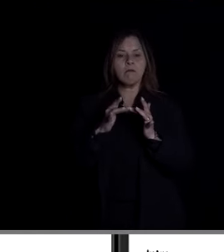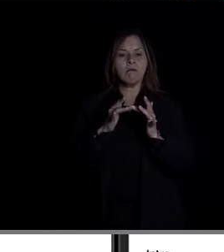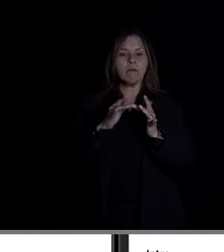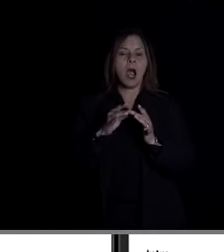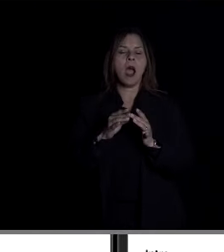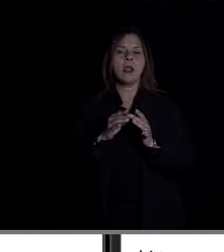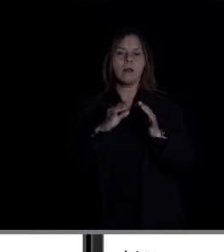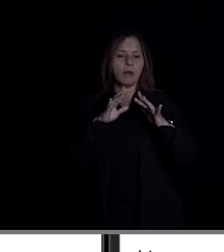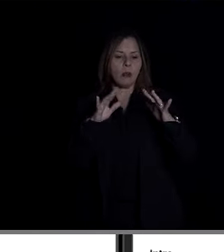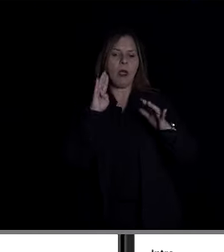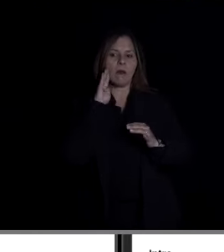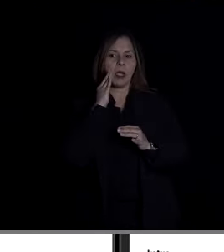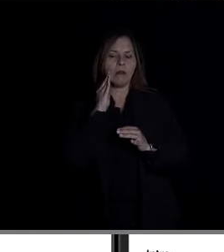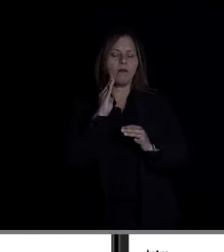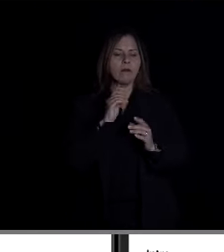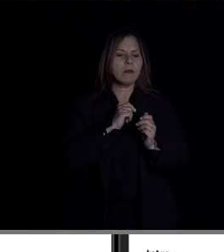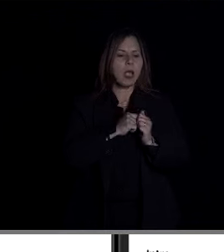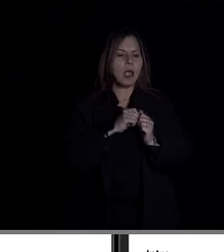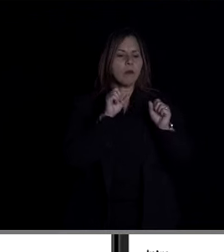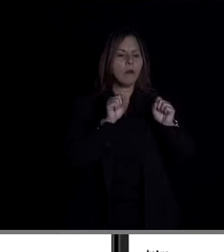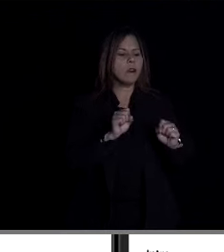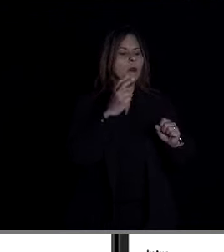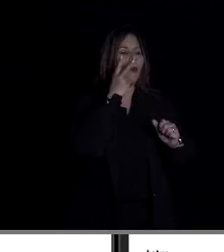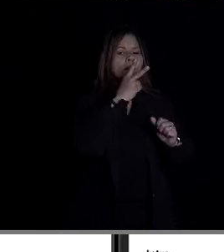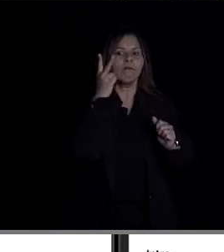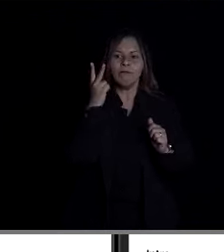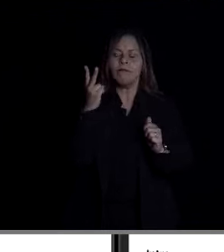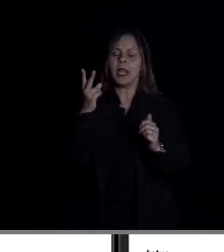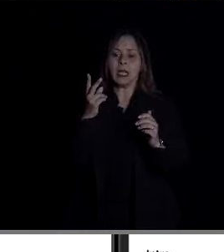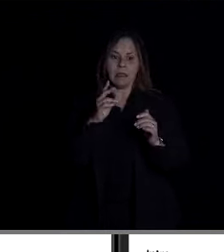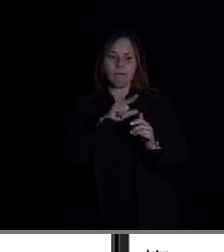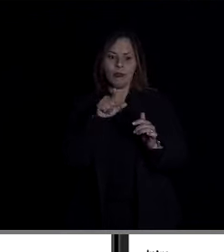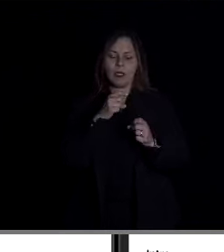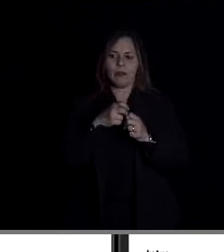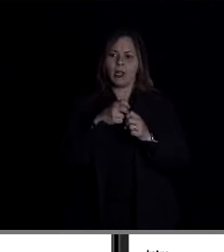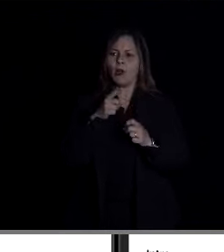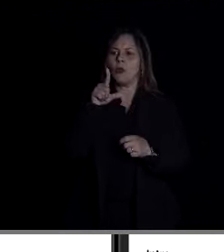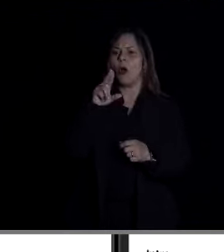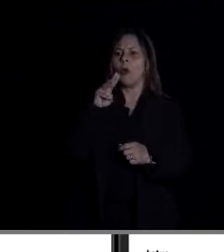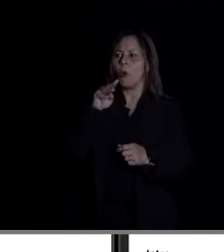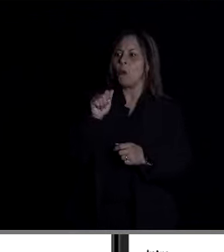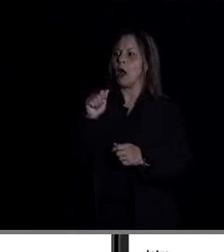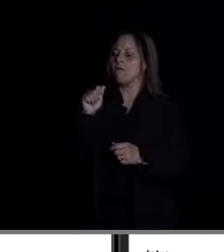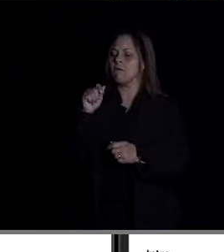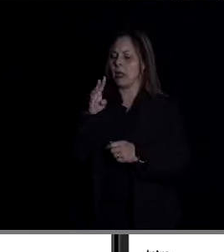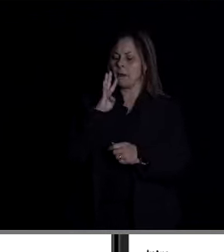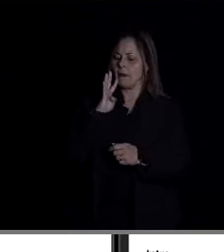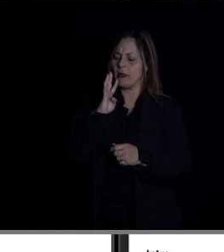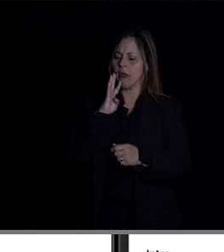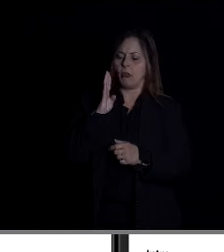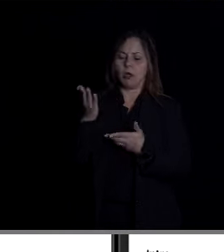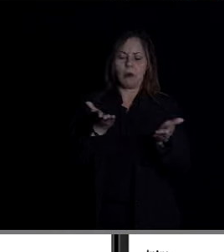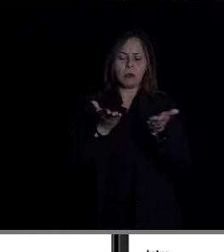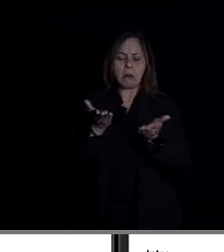diario. Como por ejemplo, cuando Luma estaba hablando que el 97% del servicio estaba restablecido en la ciudad, con